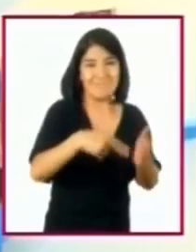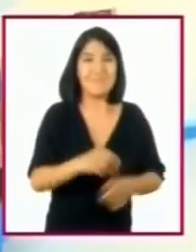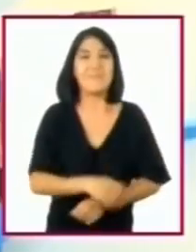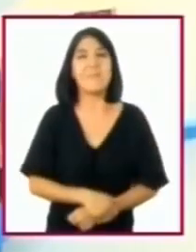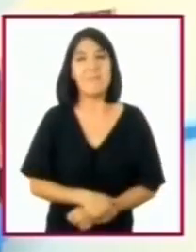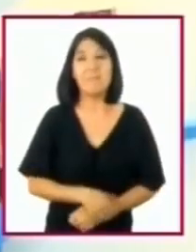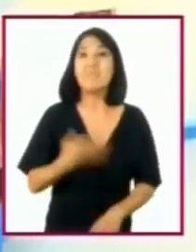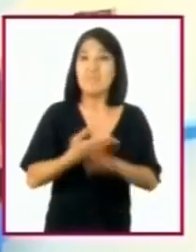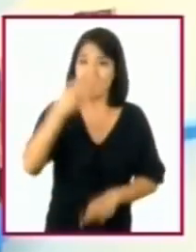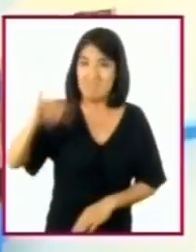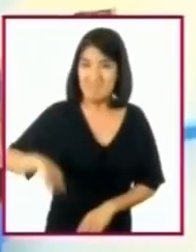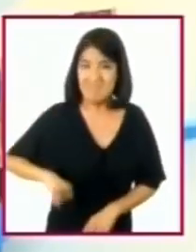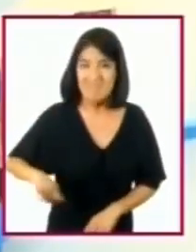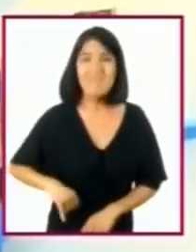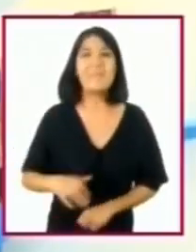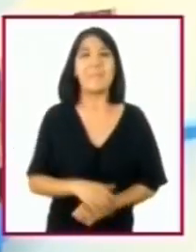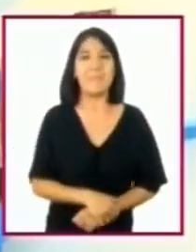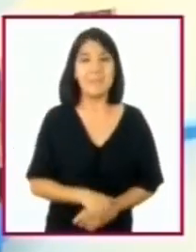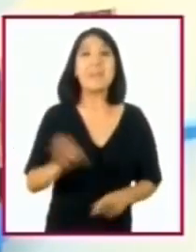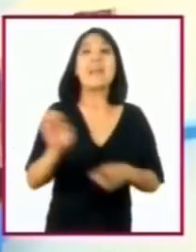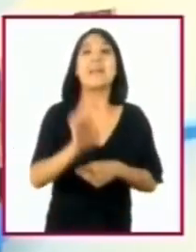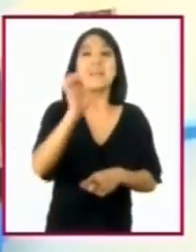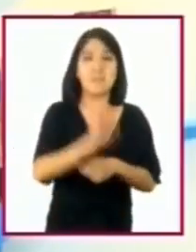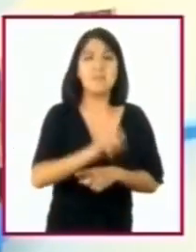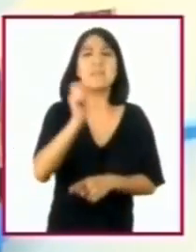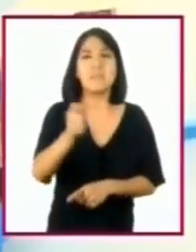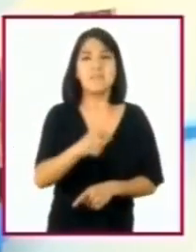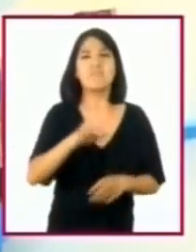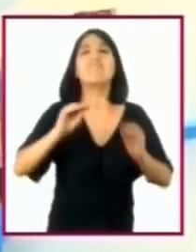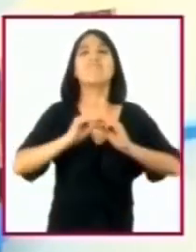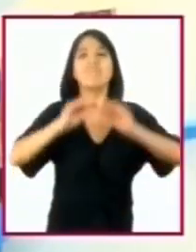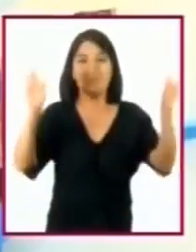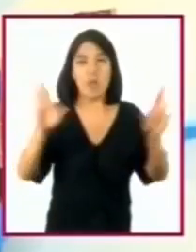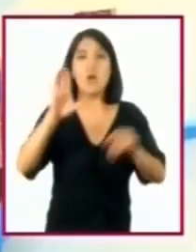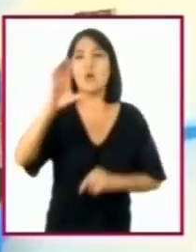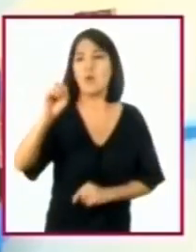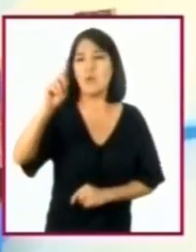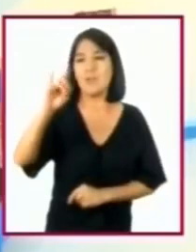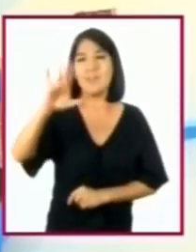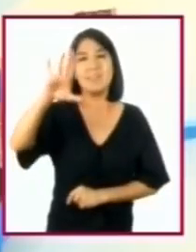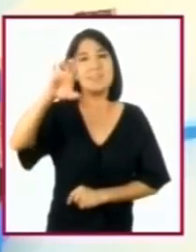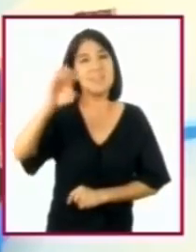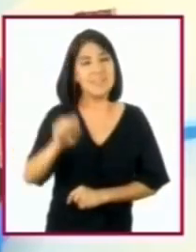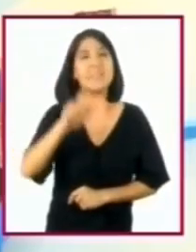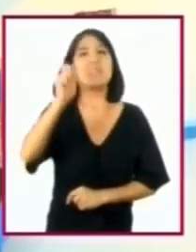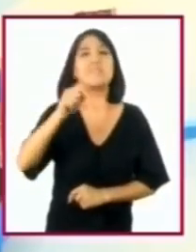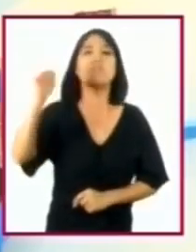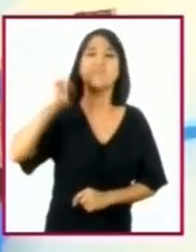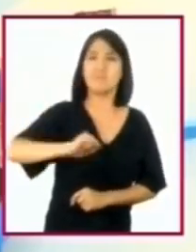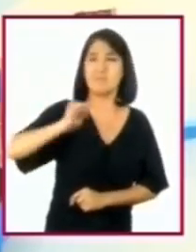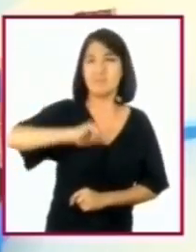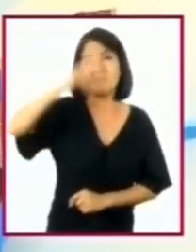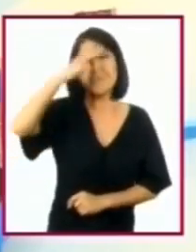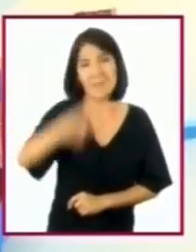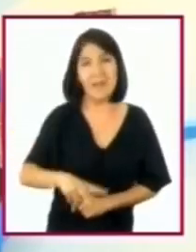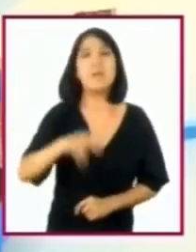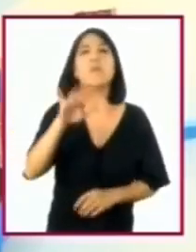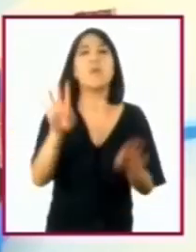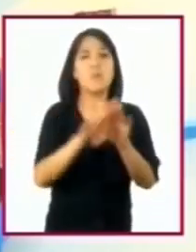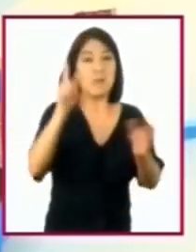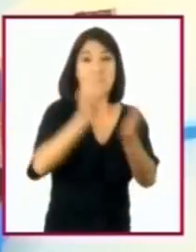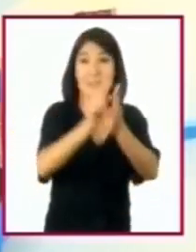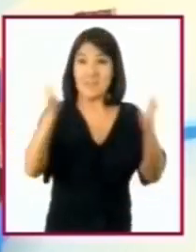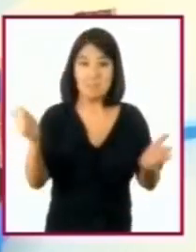Muy interesante, ¿no? Entonces, nos queda claro que los códices del México antiguo son libros manuscritos donde